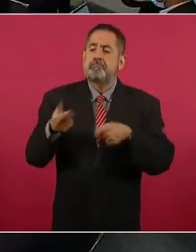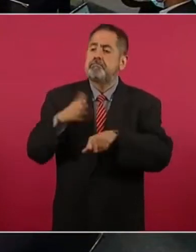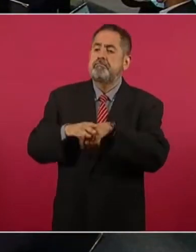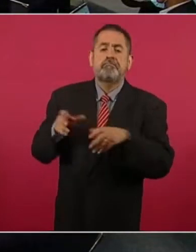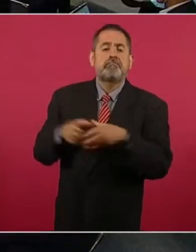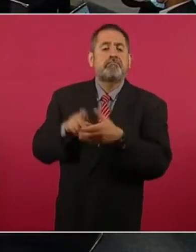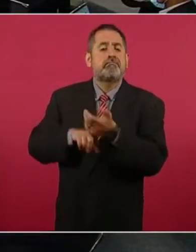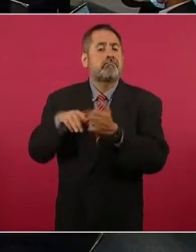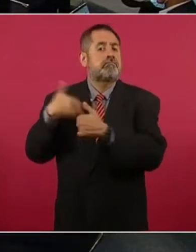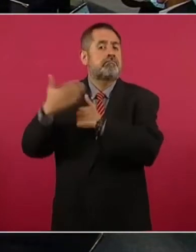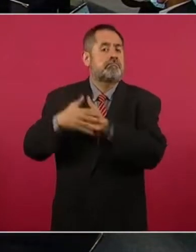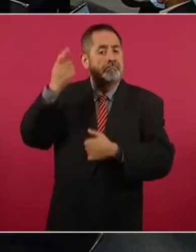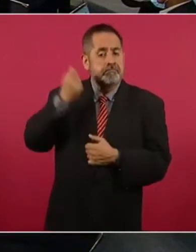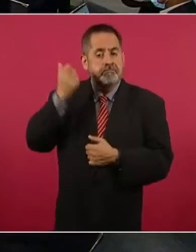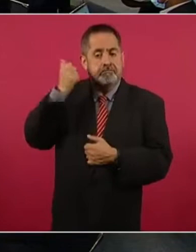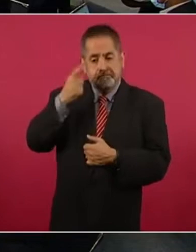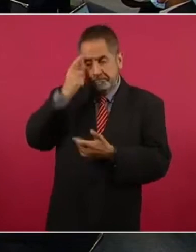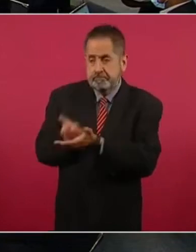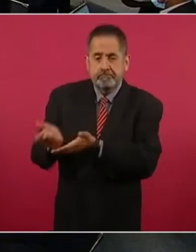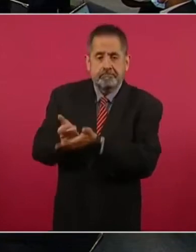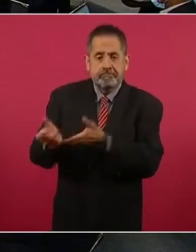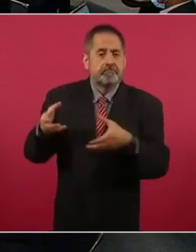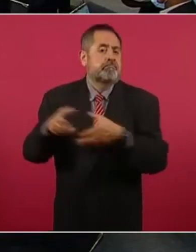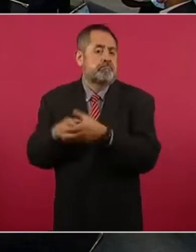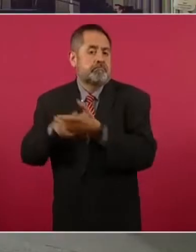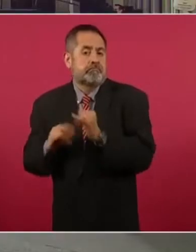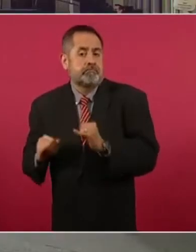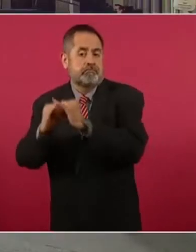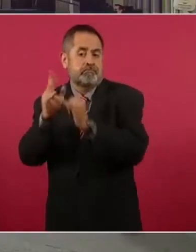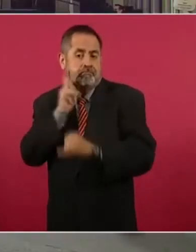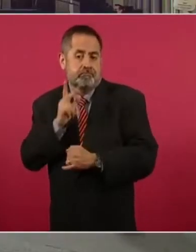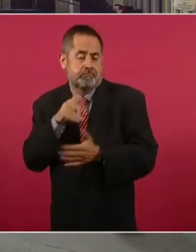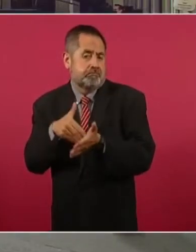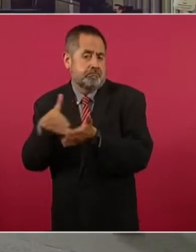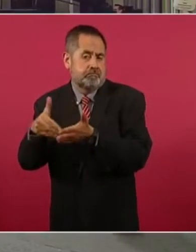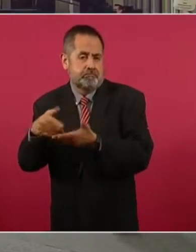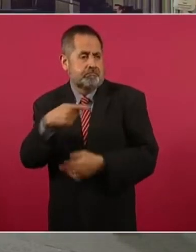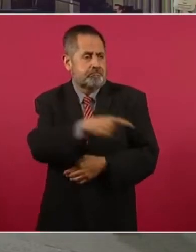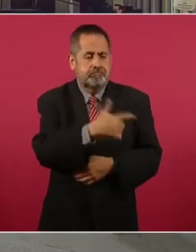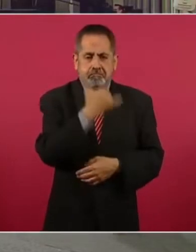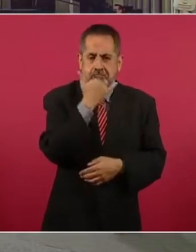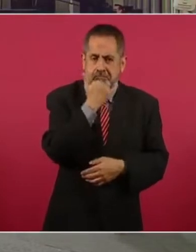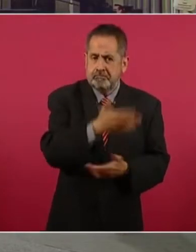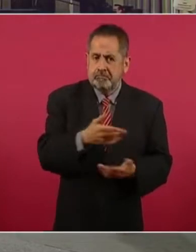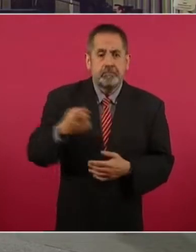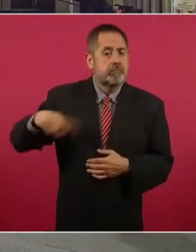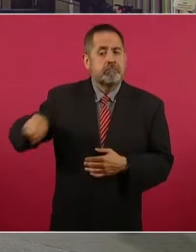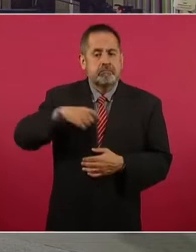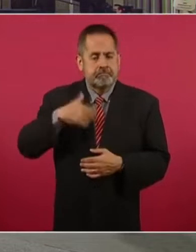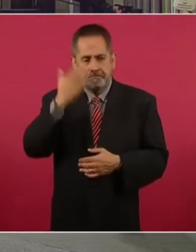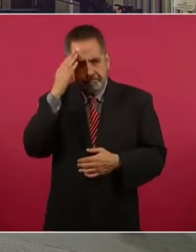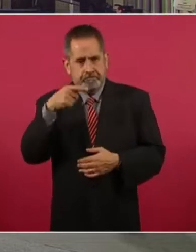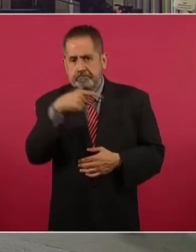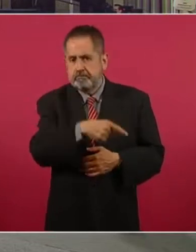de pensiones para el retiro de los trabajadores de este instituto, y es una suma millonaria. La preocupación de los trabajadores es que no conocen